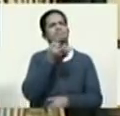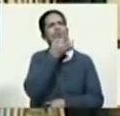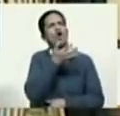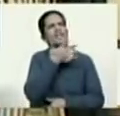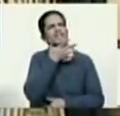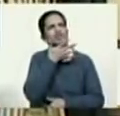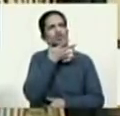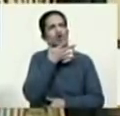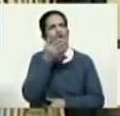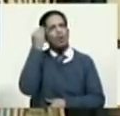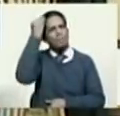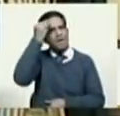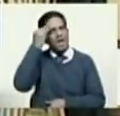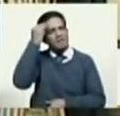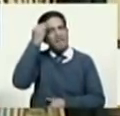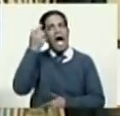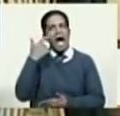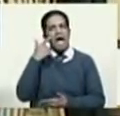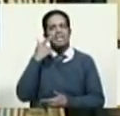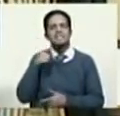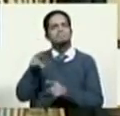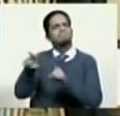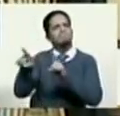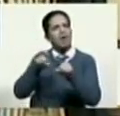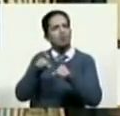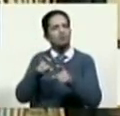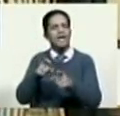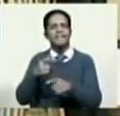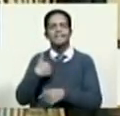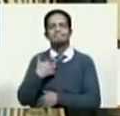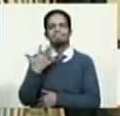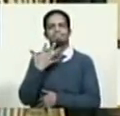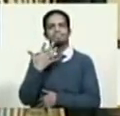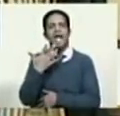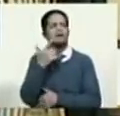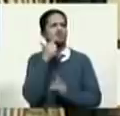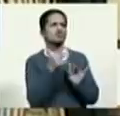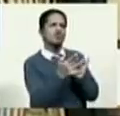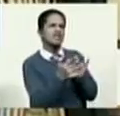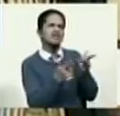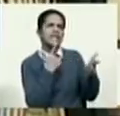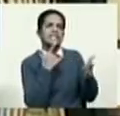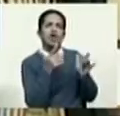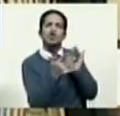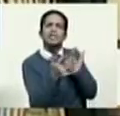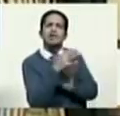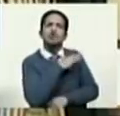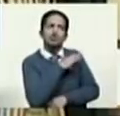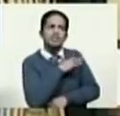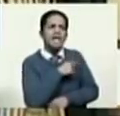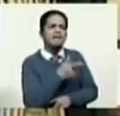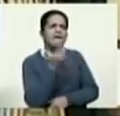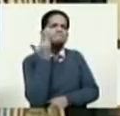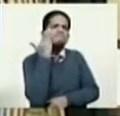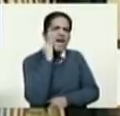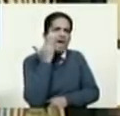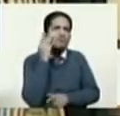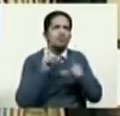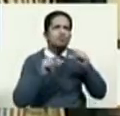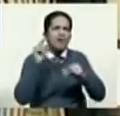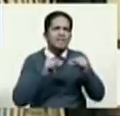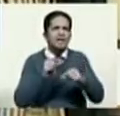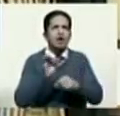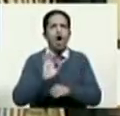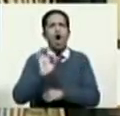uno piensa en los mecanismos de consulta, a través de las redes sociales, a través de asambleas